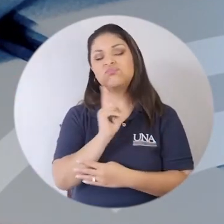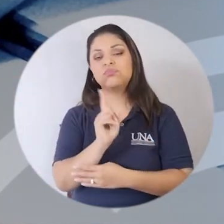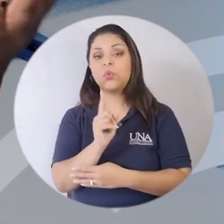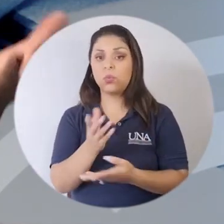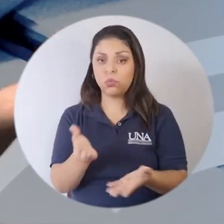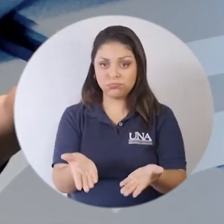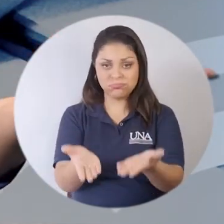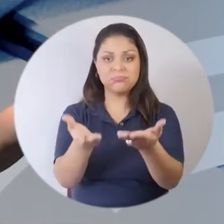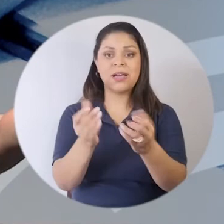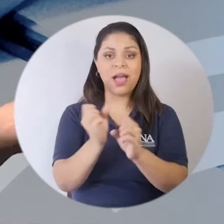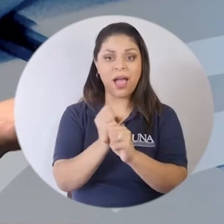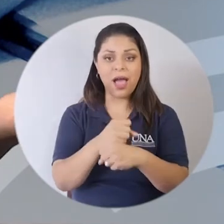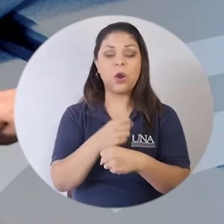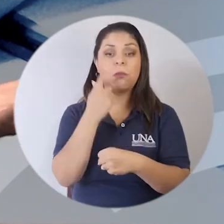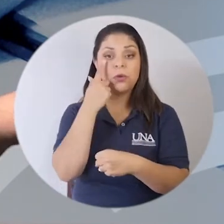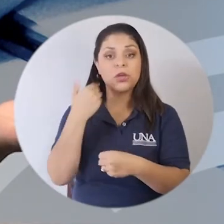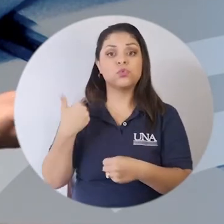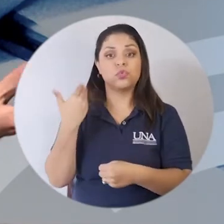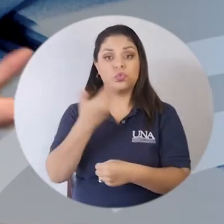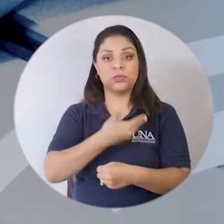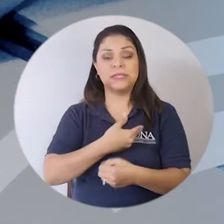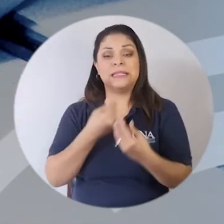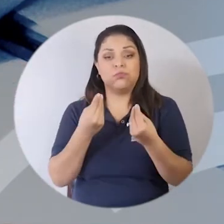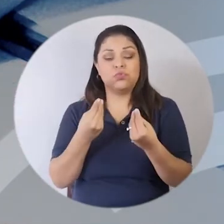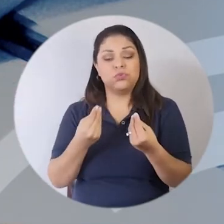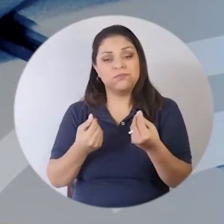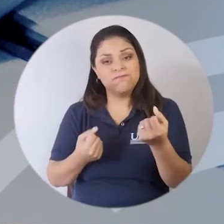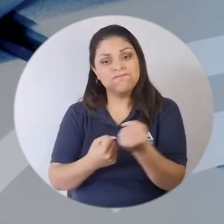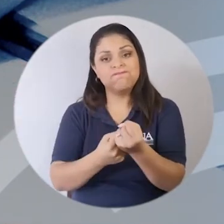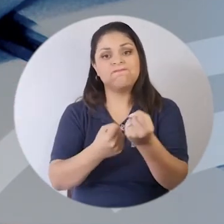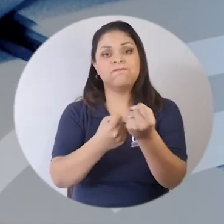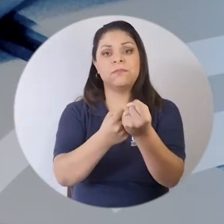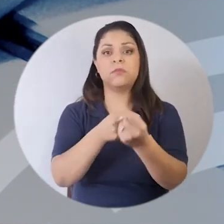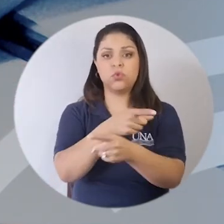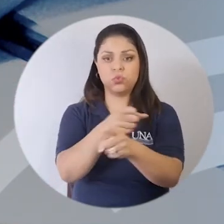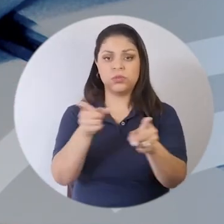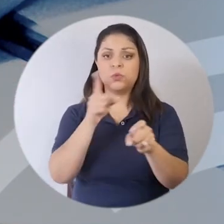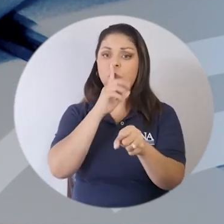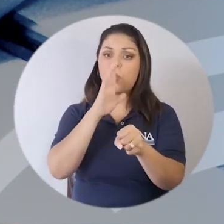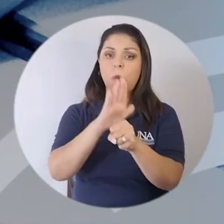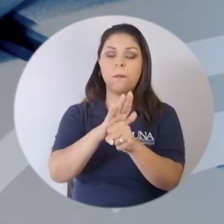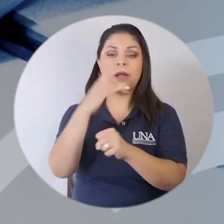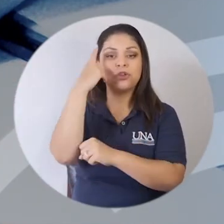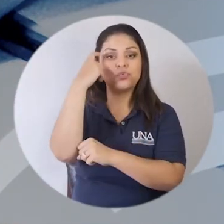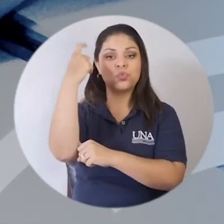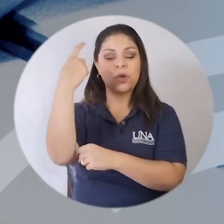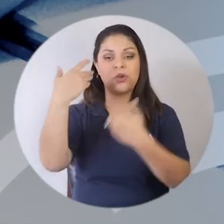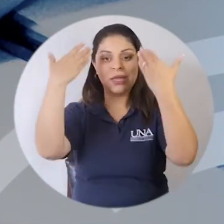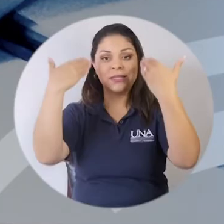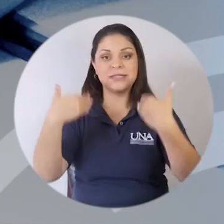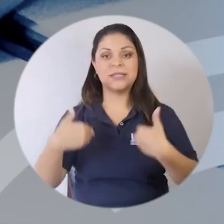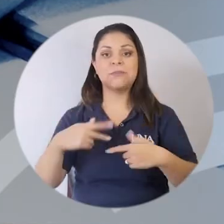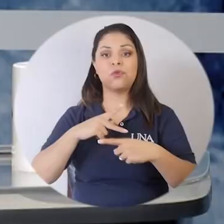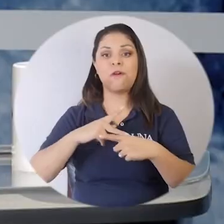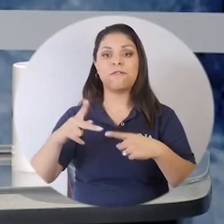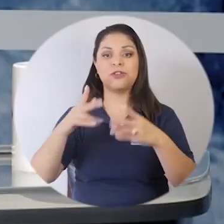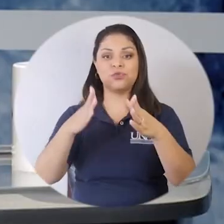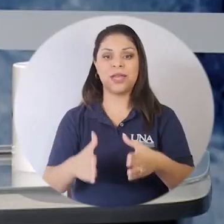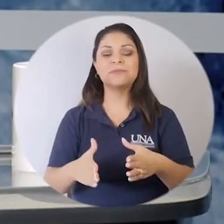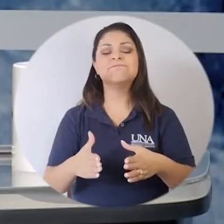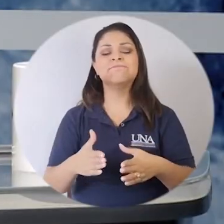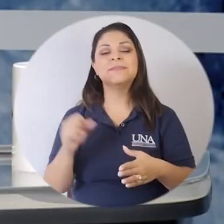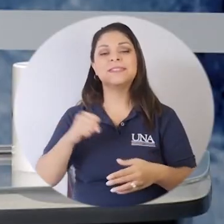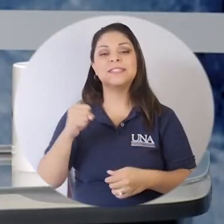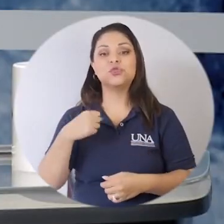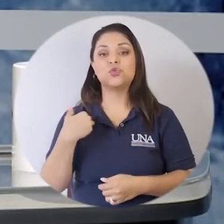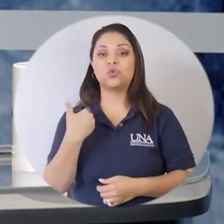tenemos infinidad de recursos para darles todo el apoyo necesario para que cumplan su sueño de ser profesionales. Sí, les hacemos la